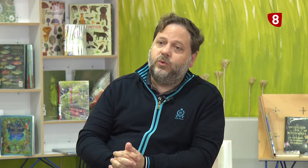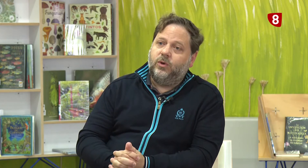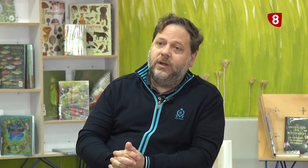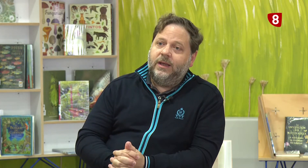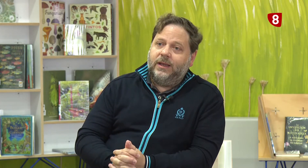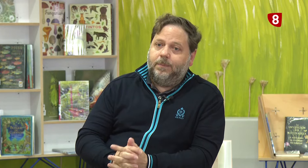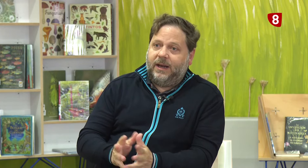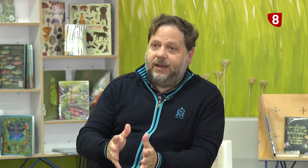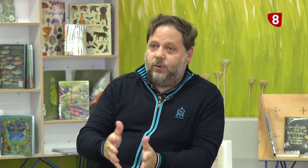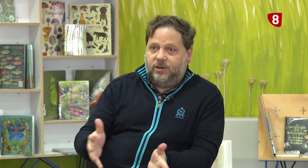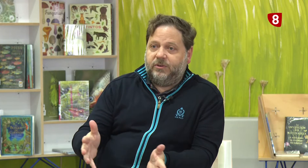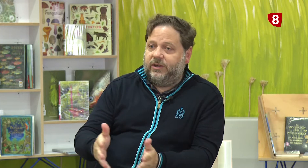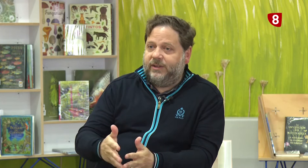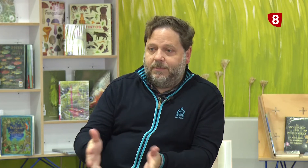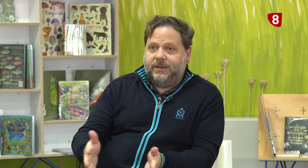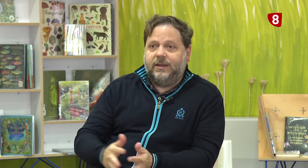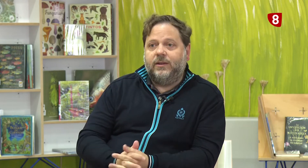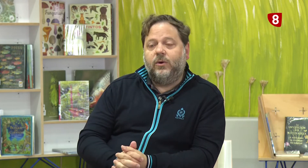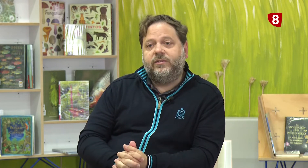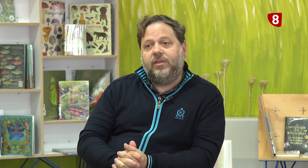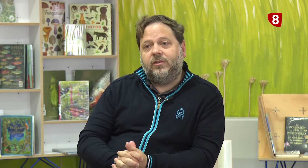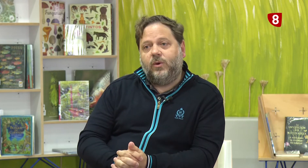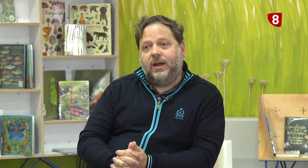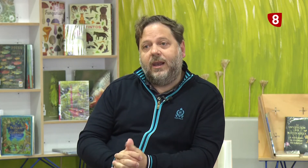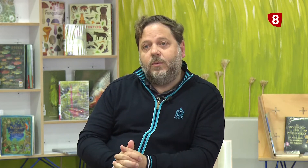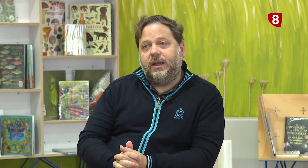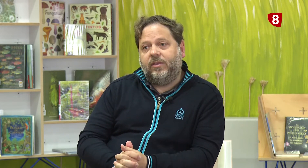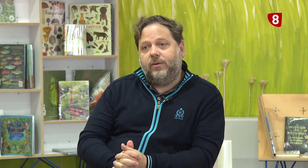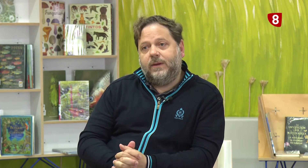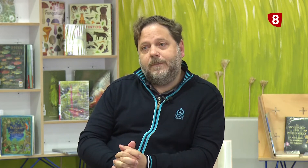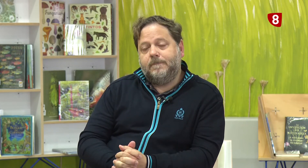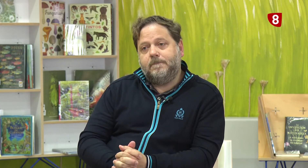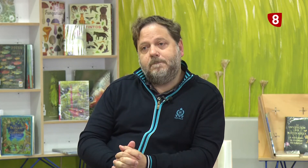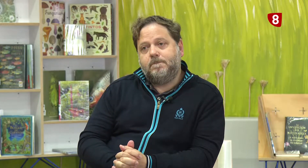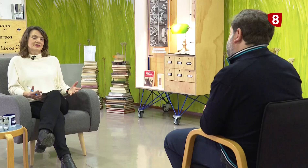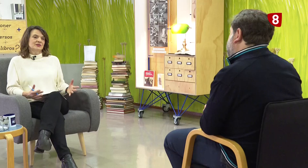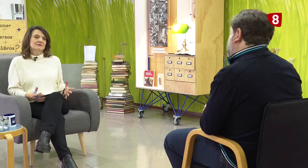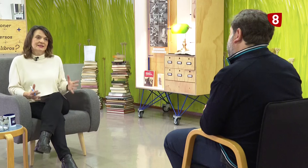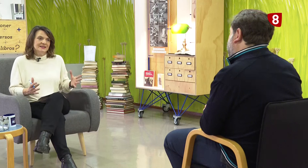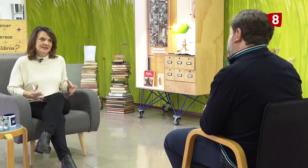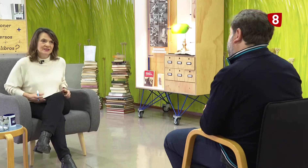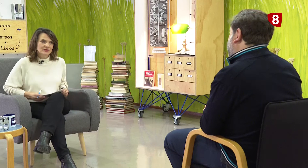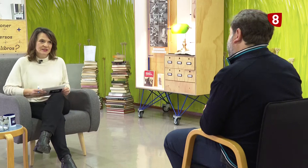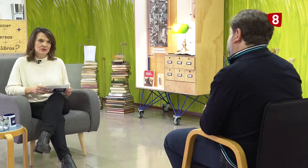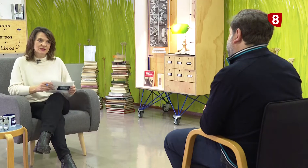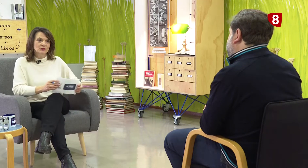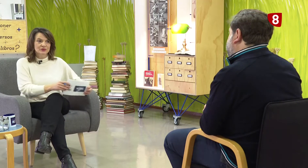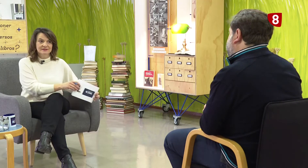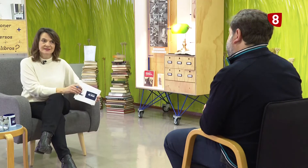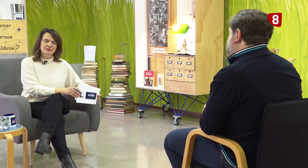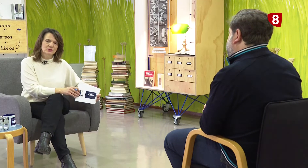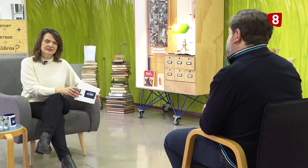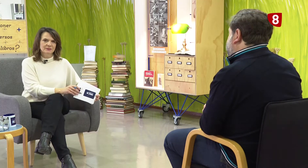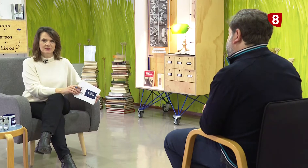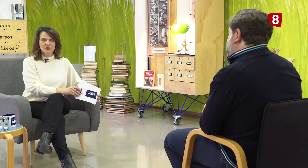la zona en el futuro y para que todas las personas sigan manteniendo ese acceso a la comunicación. Y eso que, como decimos, las mascarillas han sido ese obstáculo